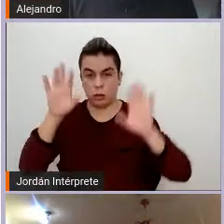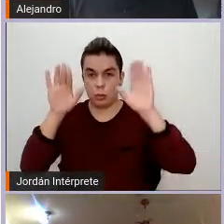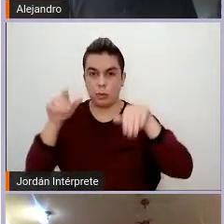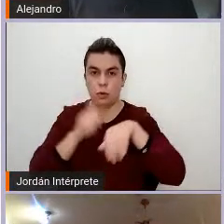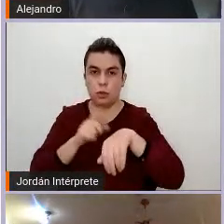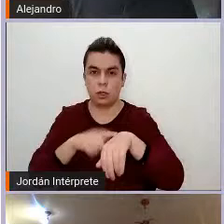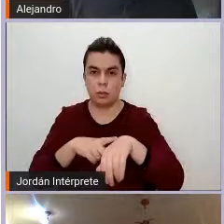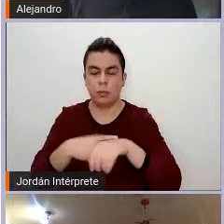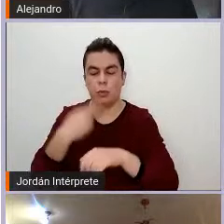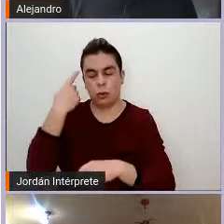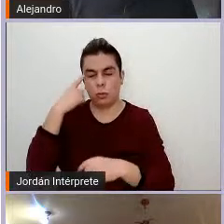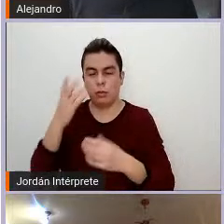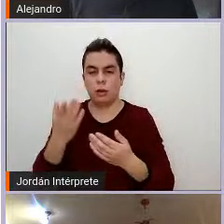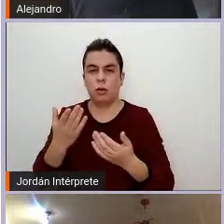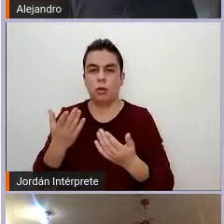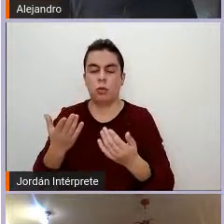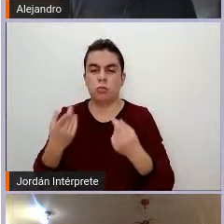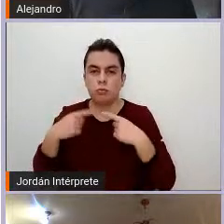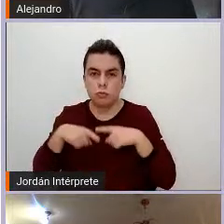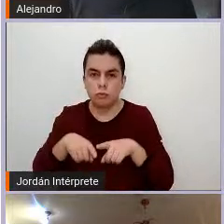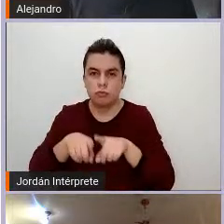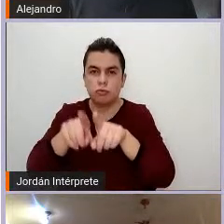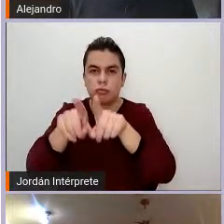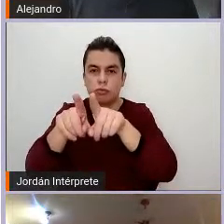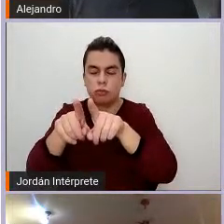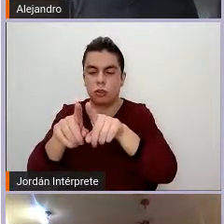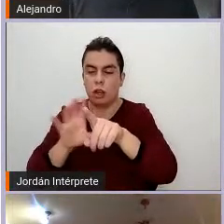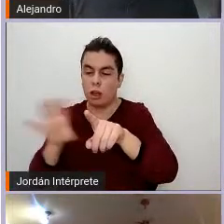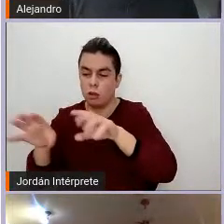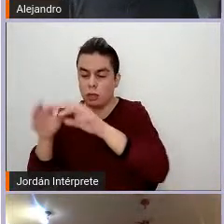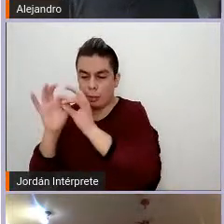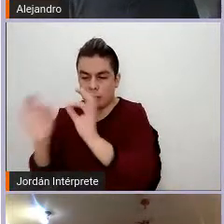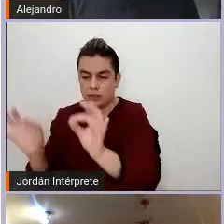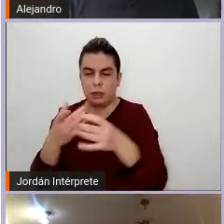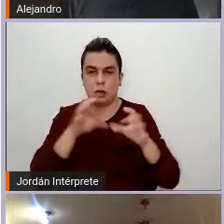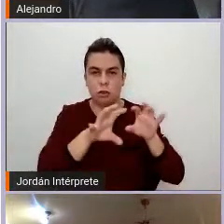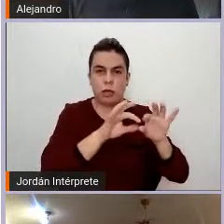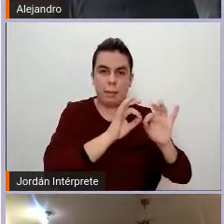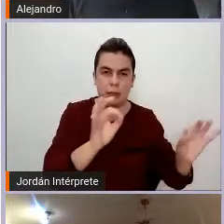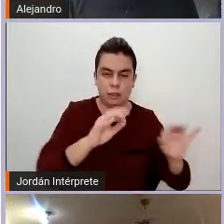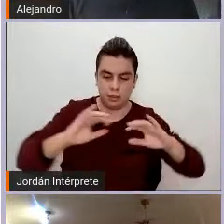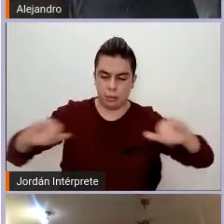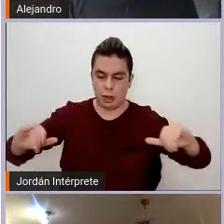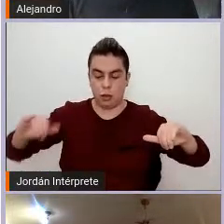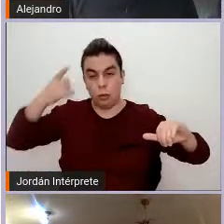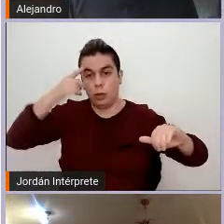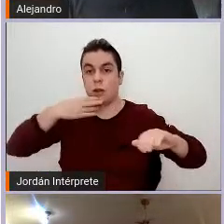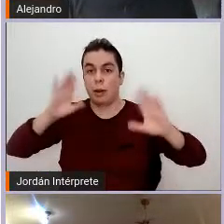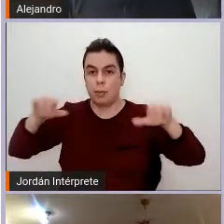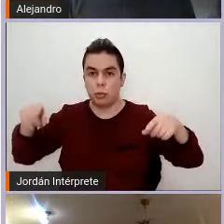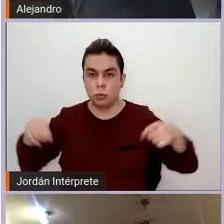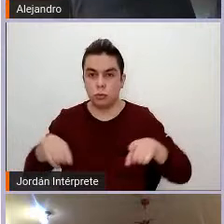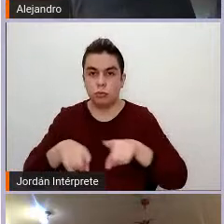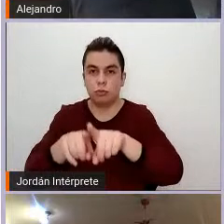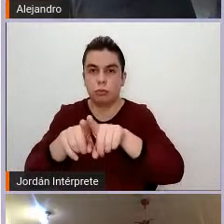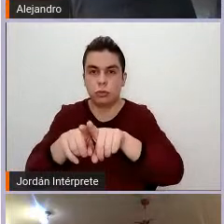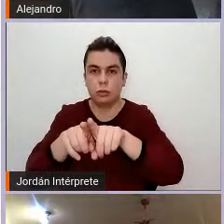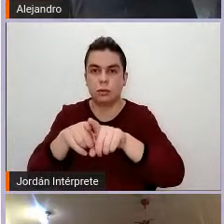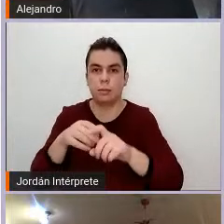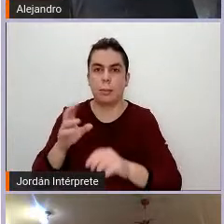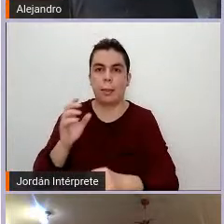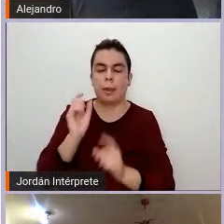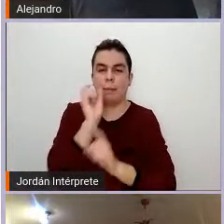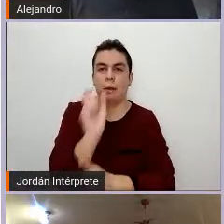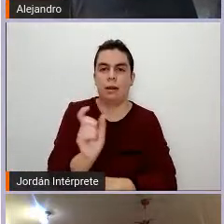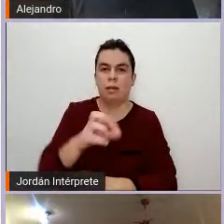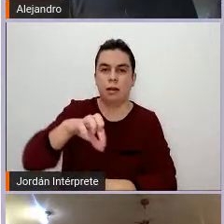comparten similitudes de lo que expresan. Como sabemos, el término poética fue acuñado por Aristóteles en